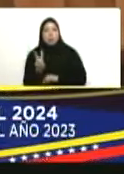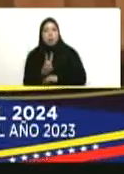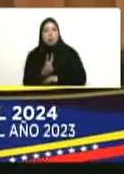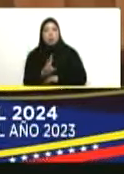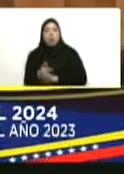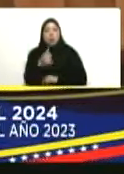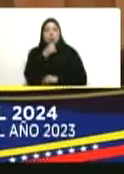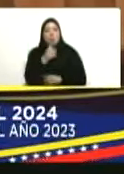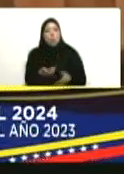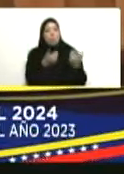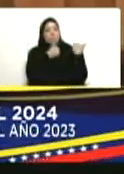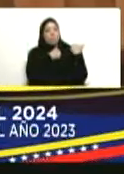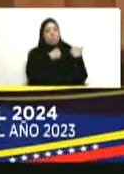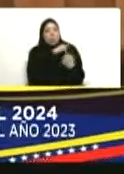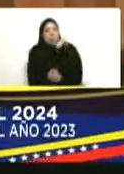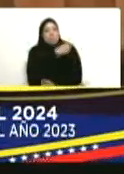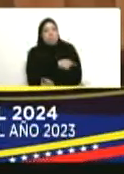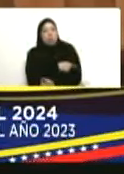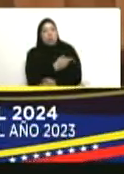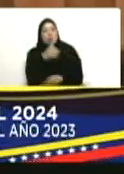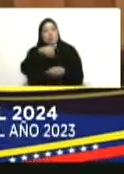¿Quién rige el poder parlamentario?